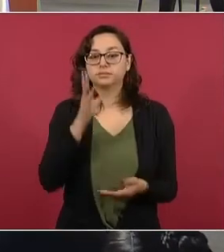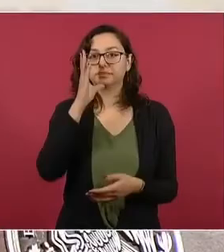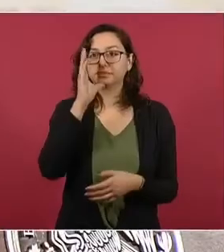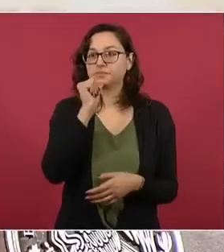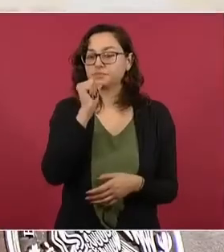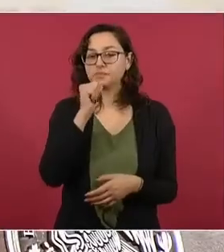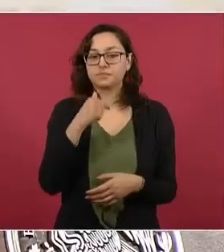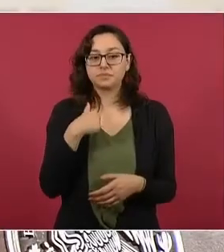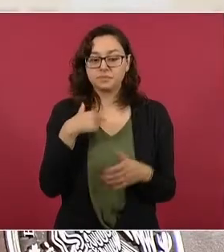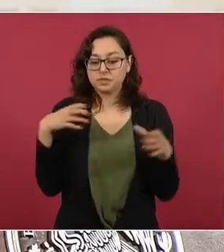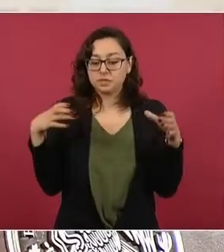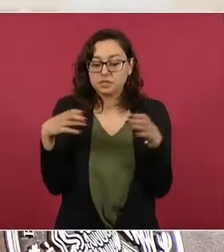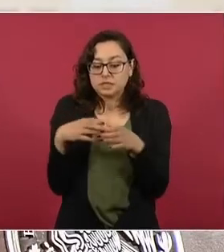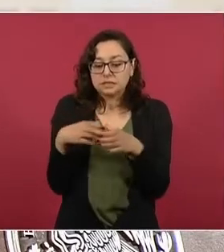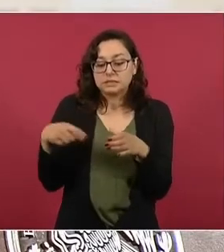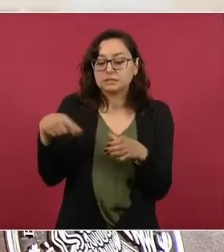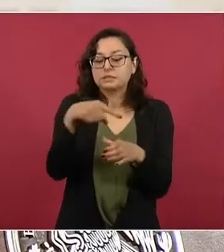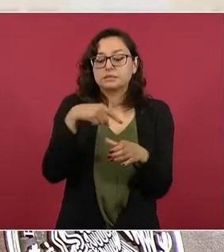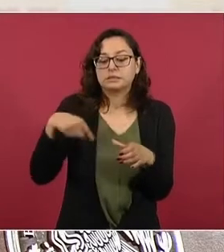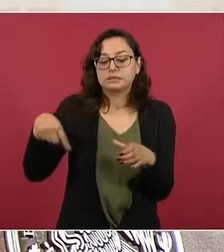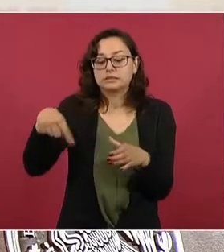de, ¿cómo se llamaba?,